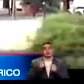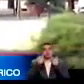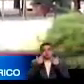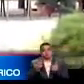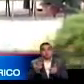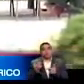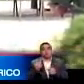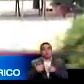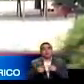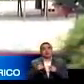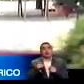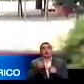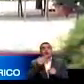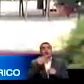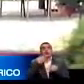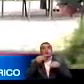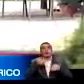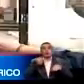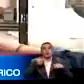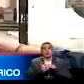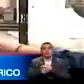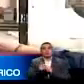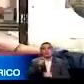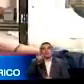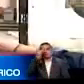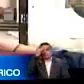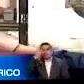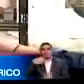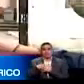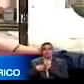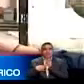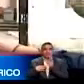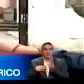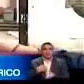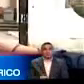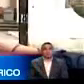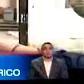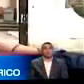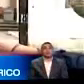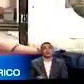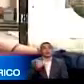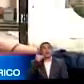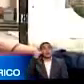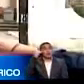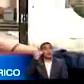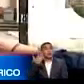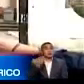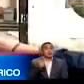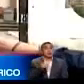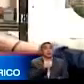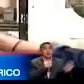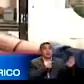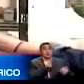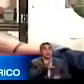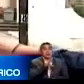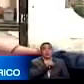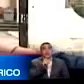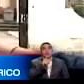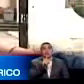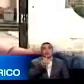y centenarios adultos mayores en ese lugar. El grupo del rango de edad está entre 75 y 101 años de